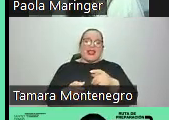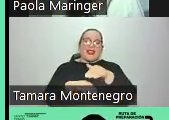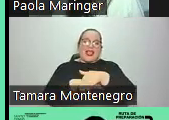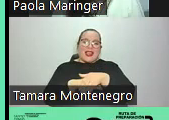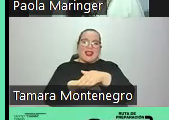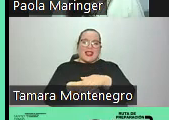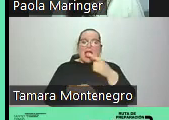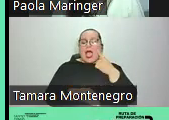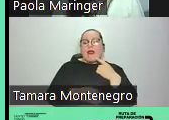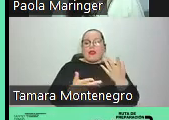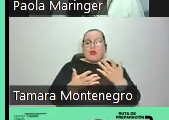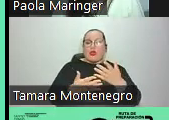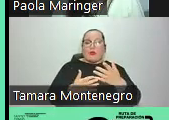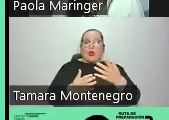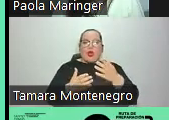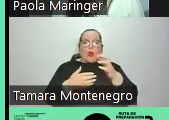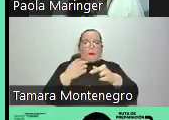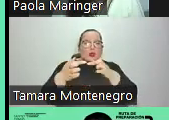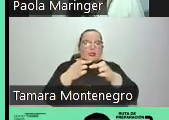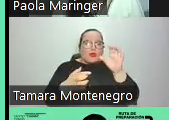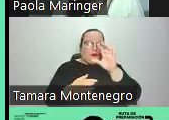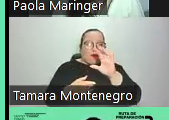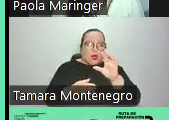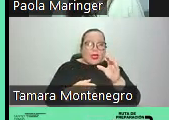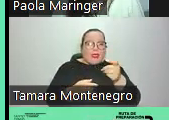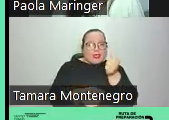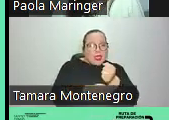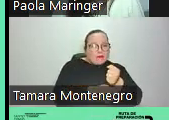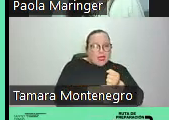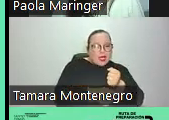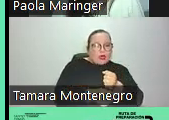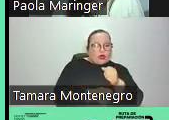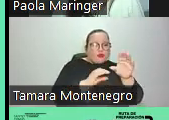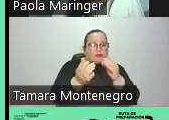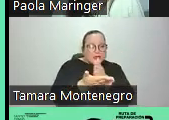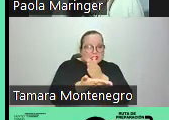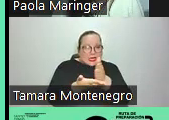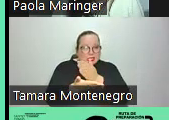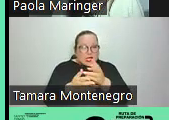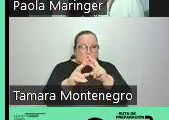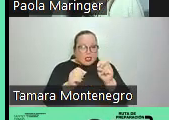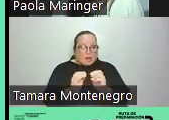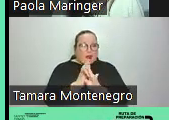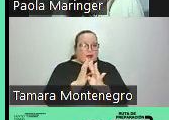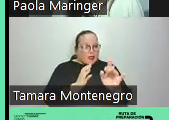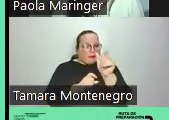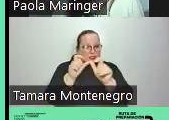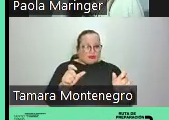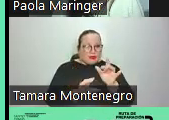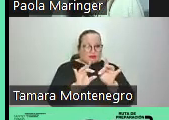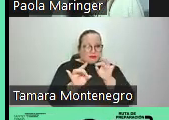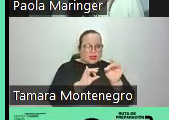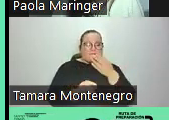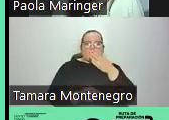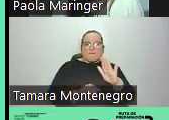abordar procesos de búsqueda, de empleo y selección de personal en los procesos de reclutamiento, con el nombre de la charla, Las mejores estrategias